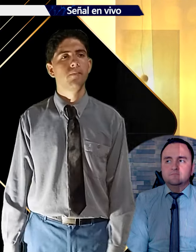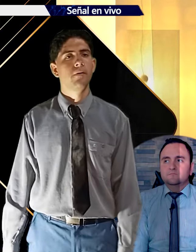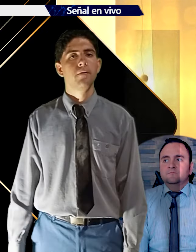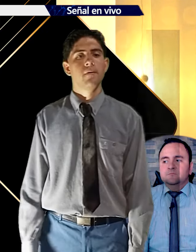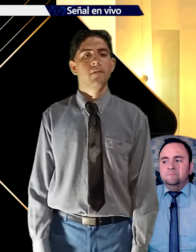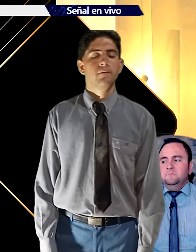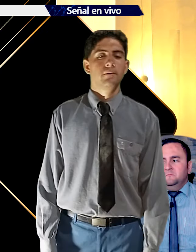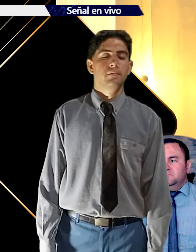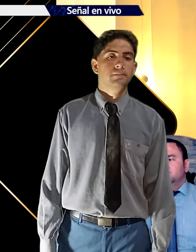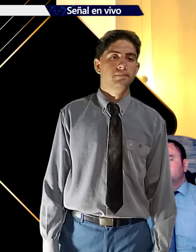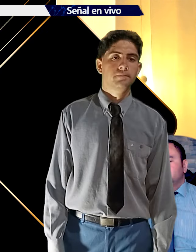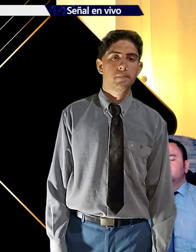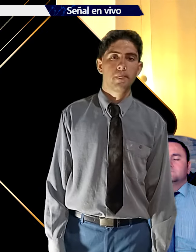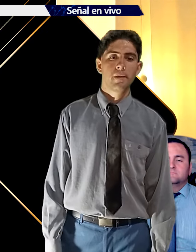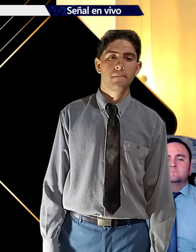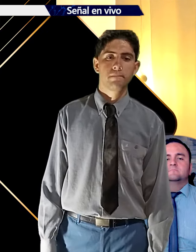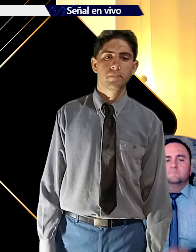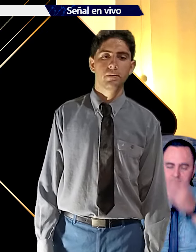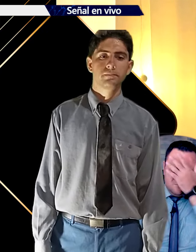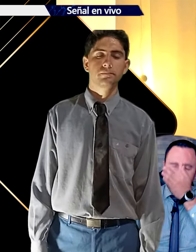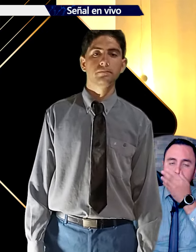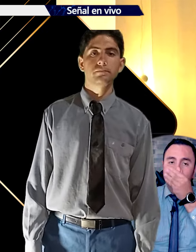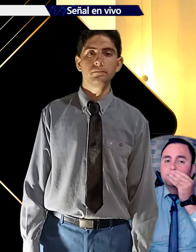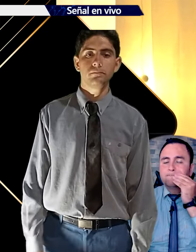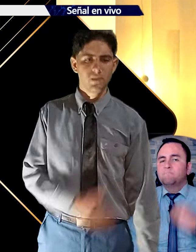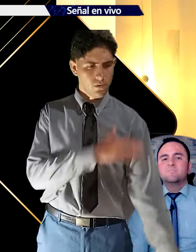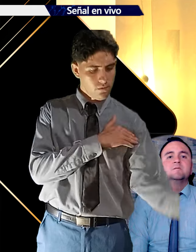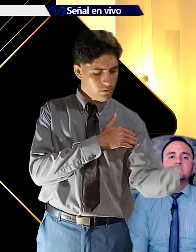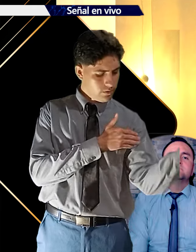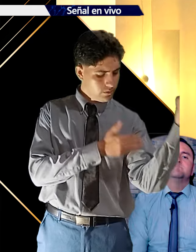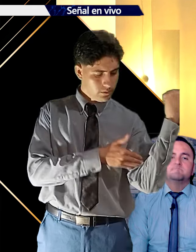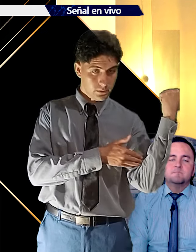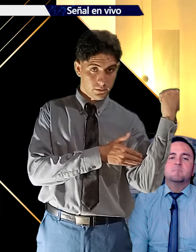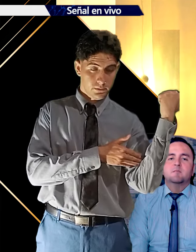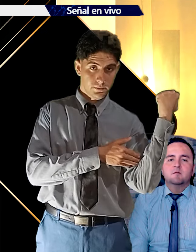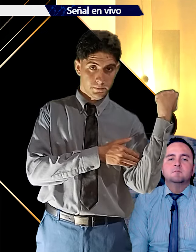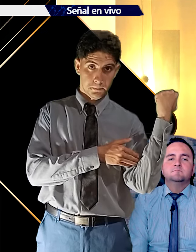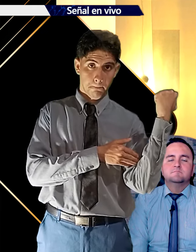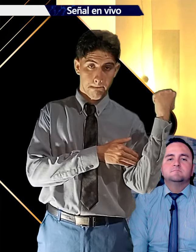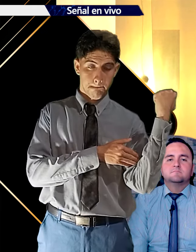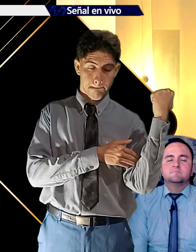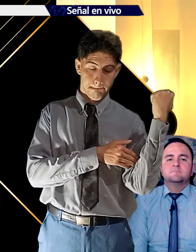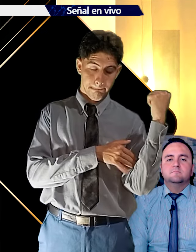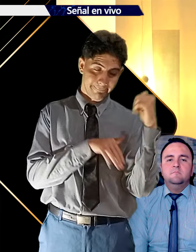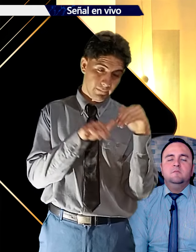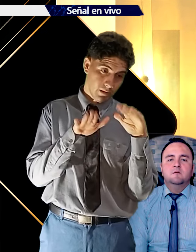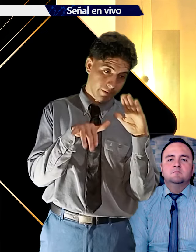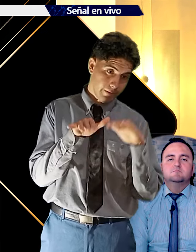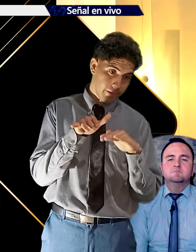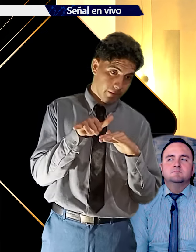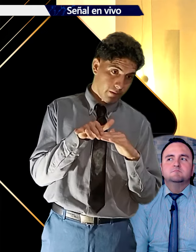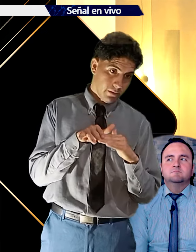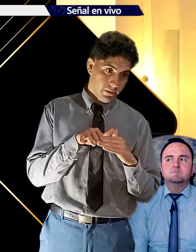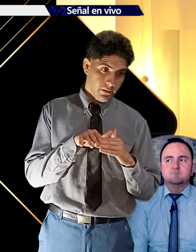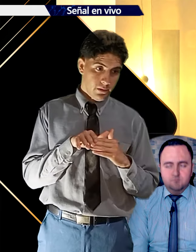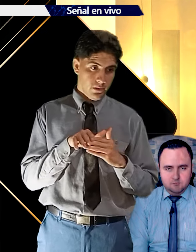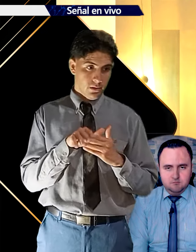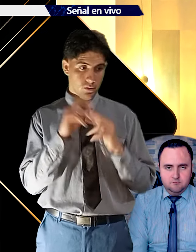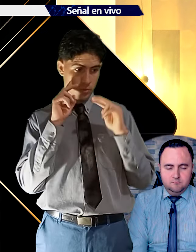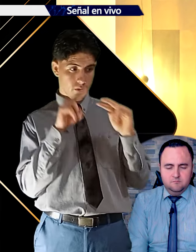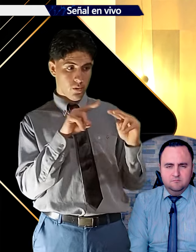Y hay un escritor que dice: aquella fuerza